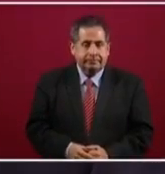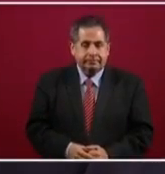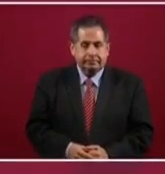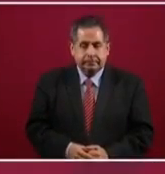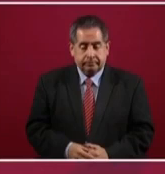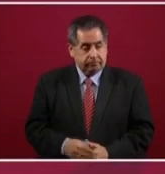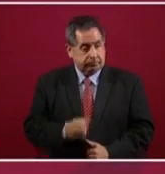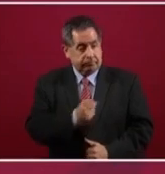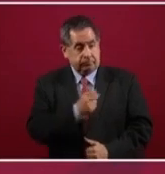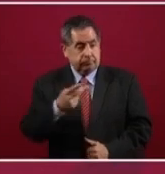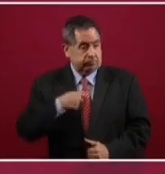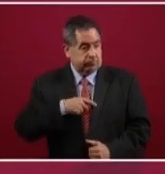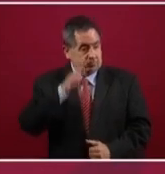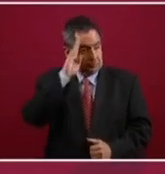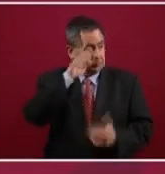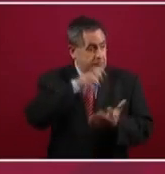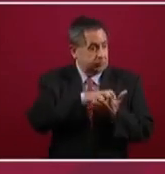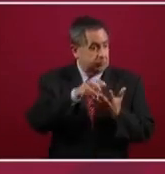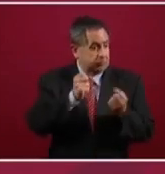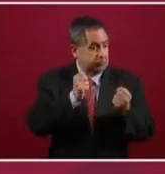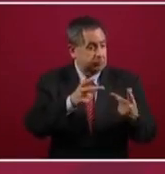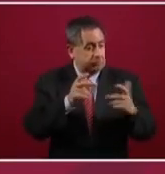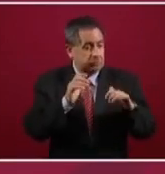¿Tienen personal de más?